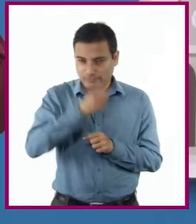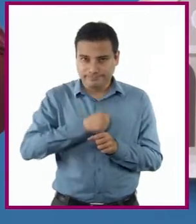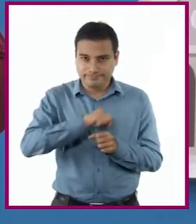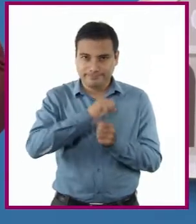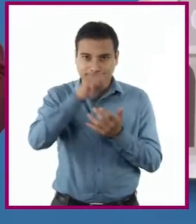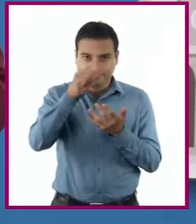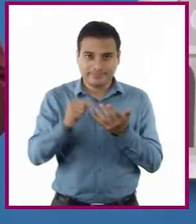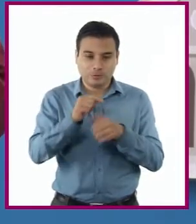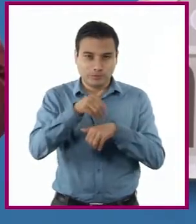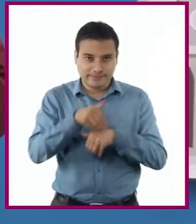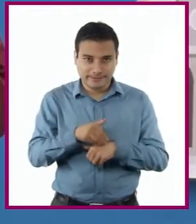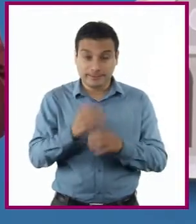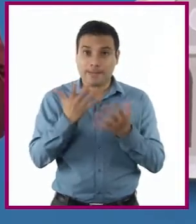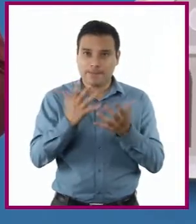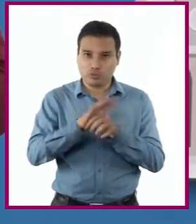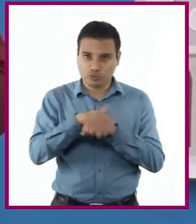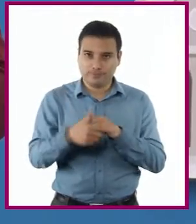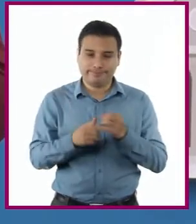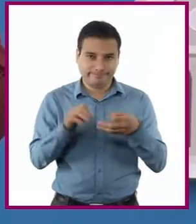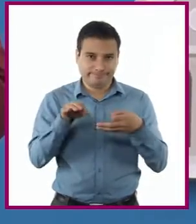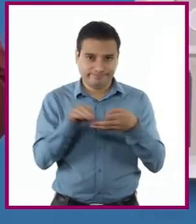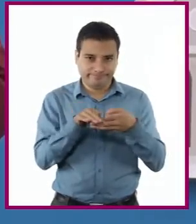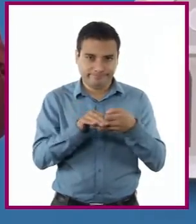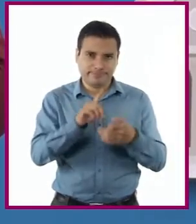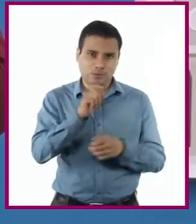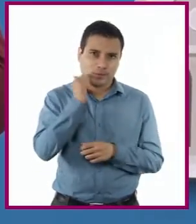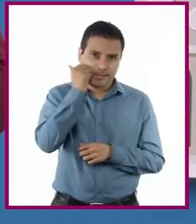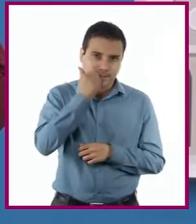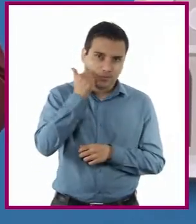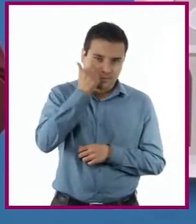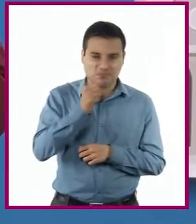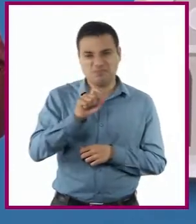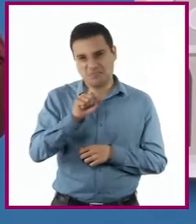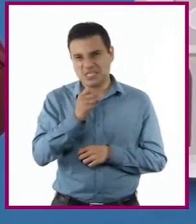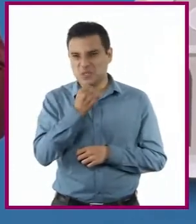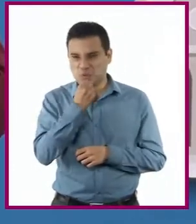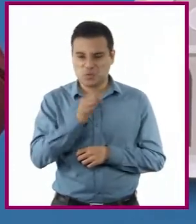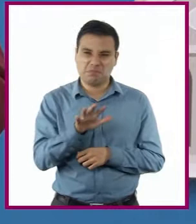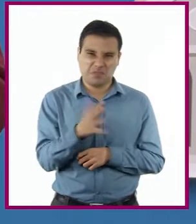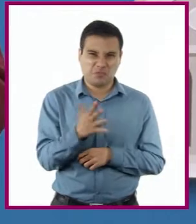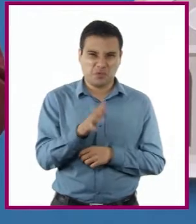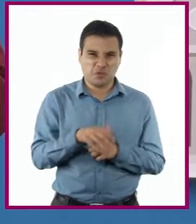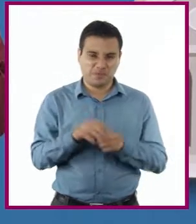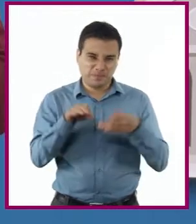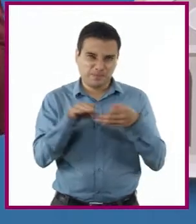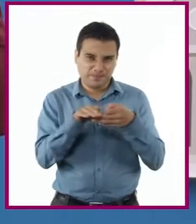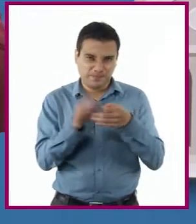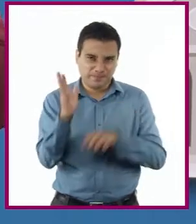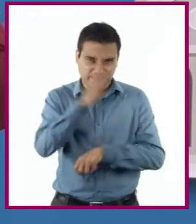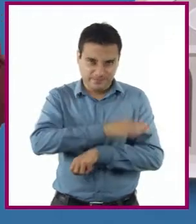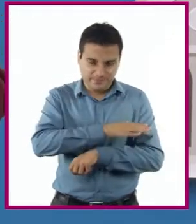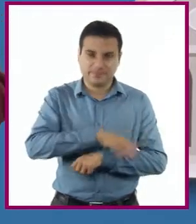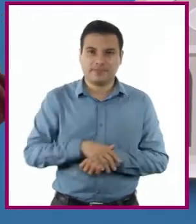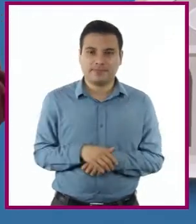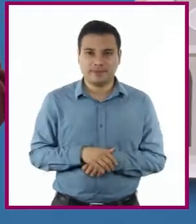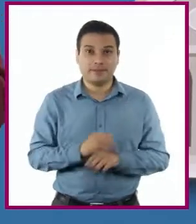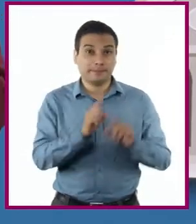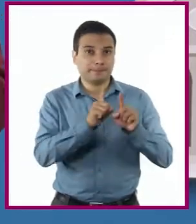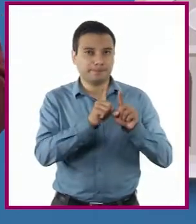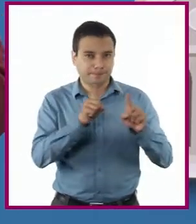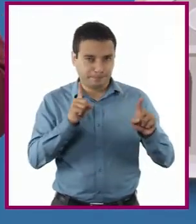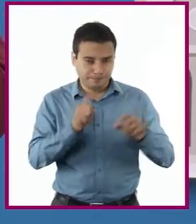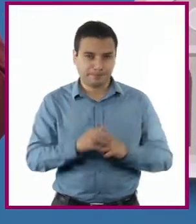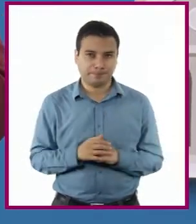sanitaria, el lavado de manos con agua y jabón por lo menos durante 20 segundos varias veces al día, mantener la sana